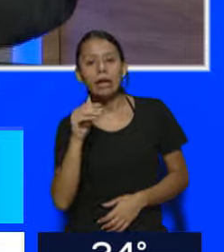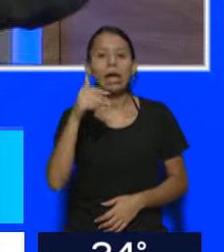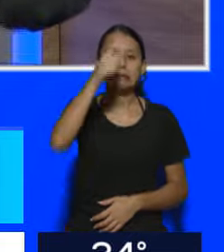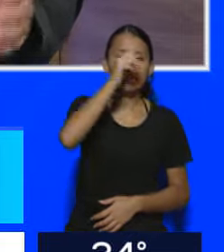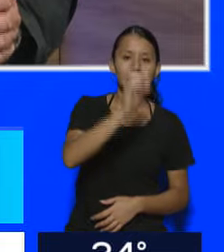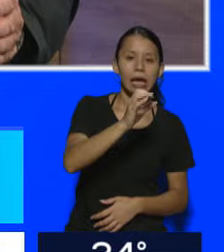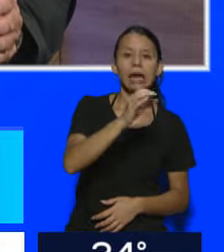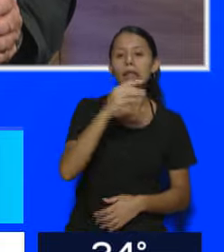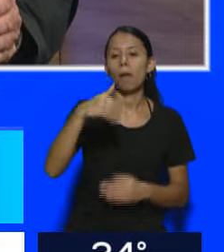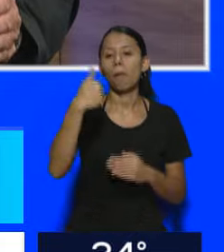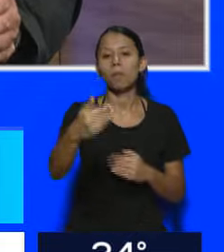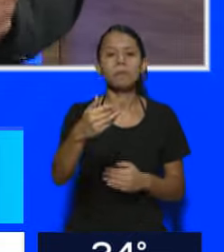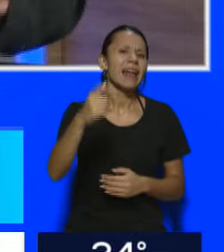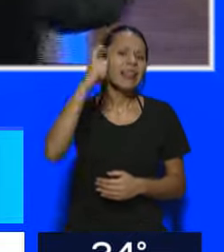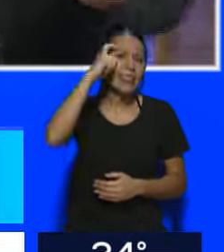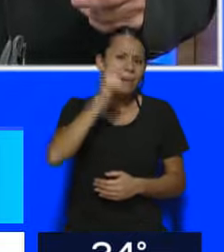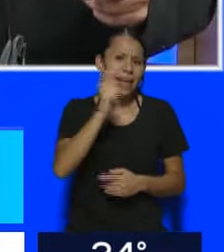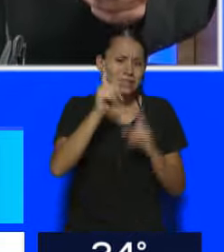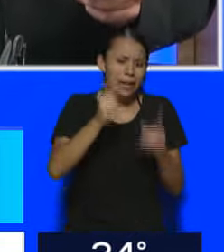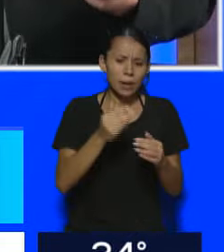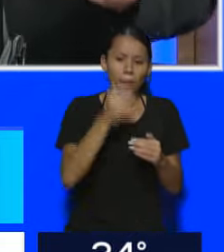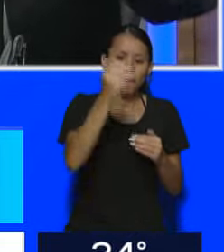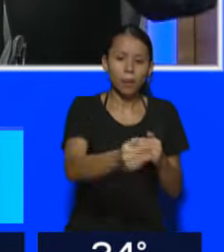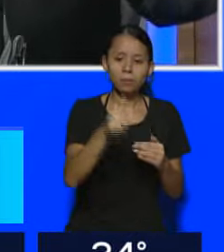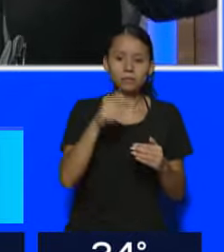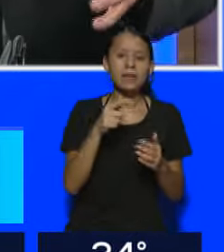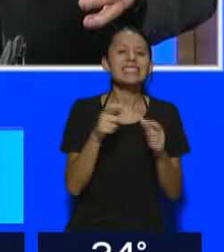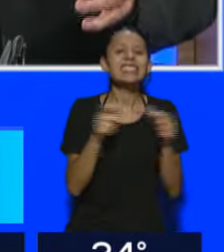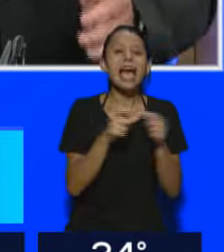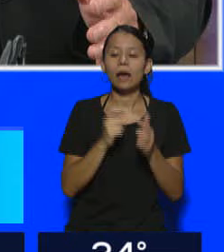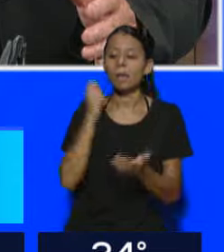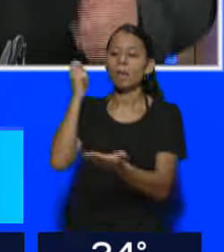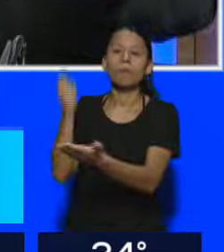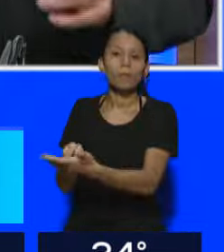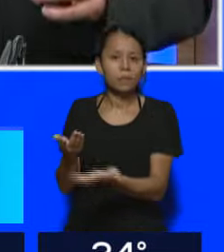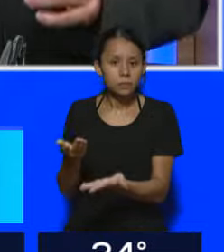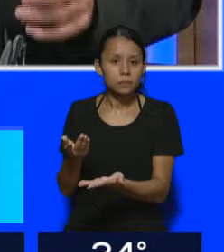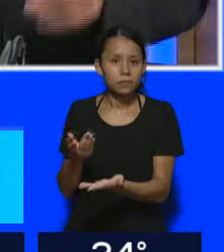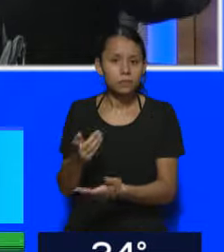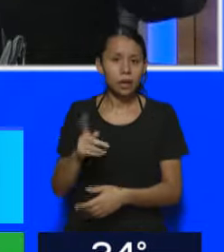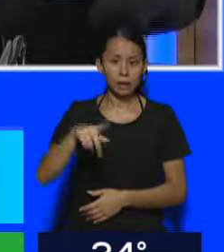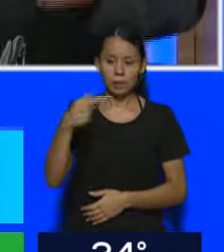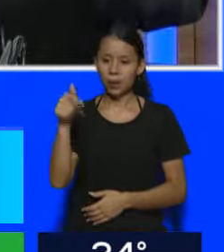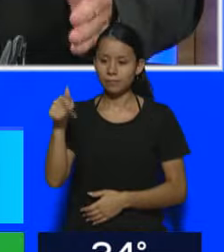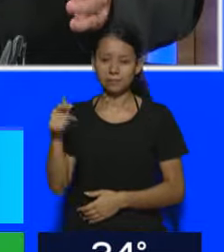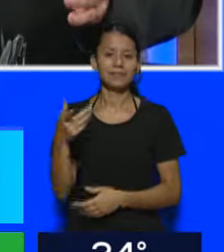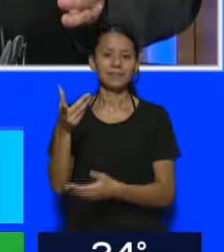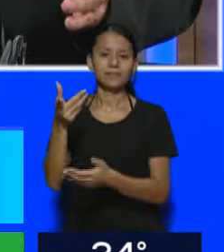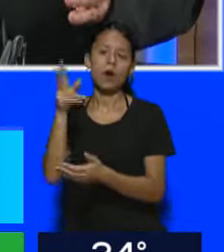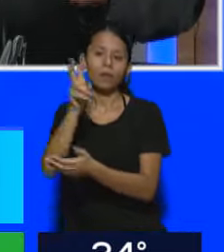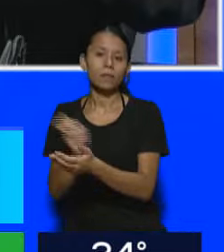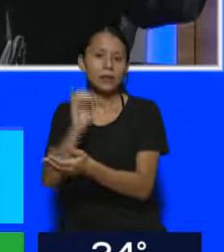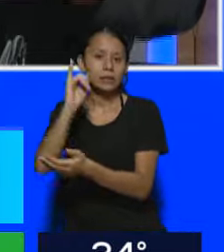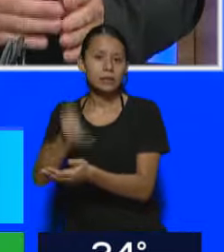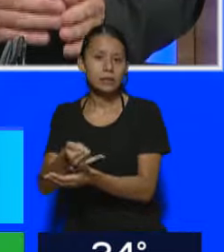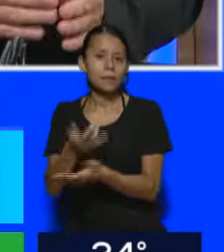casos hasta 10 meses. Sí. Le pagan con cheques que luego van a ser cobrados, pero ese cheque tiene el importe fijo.